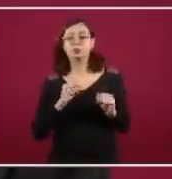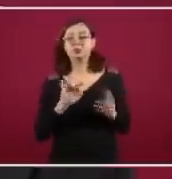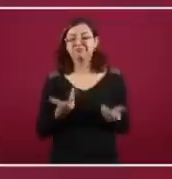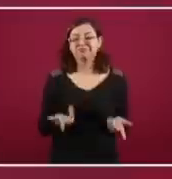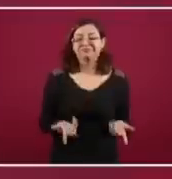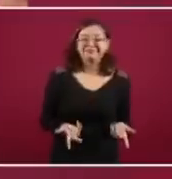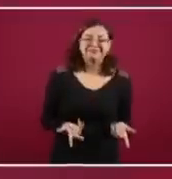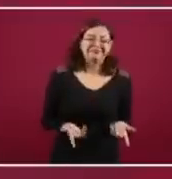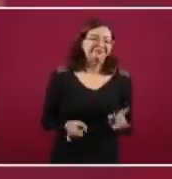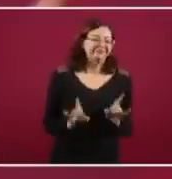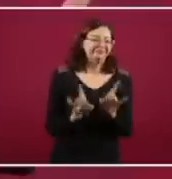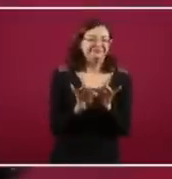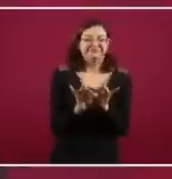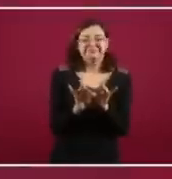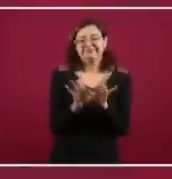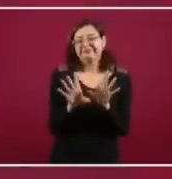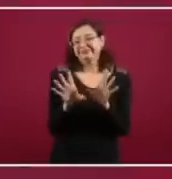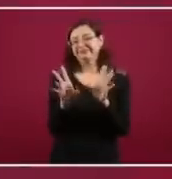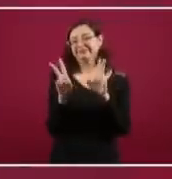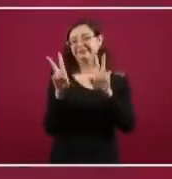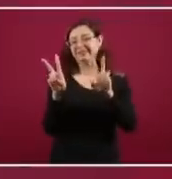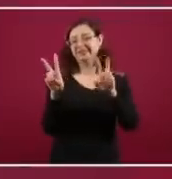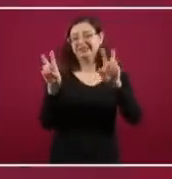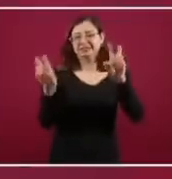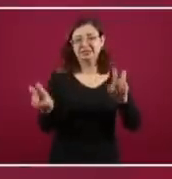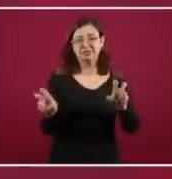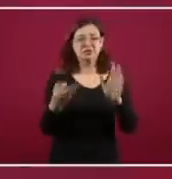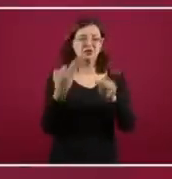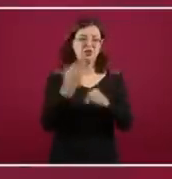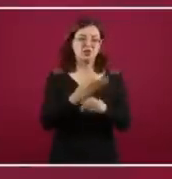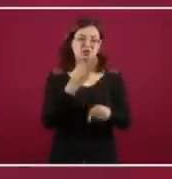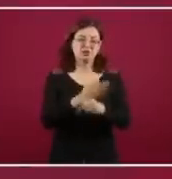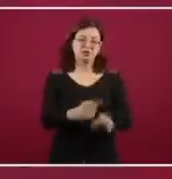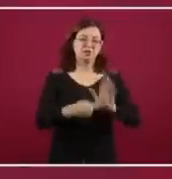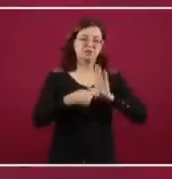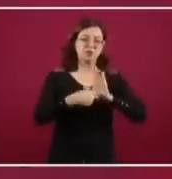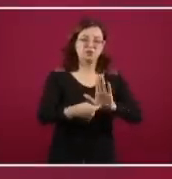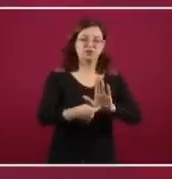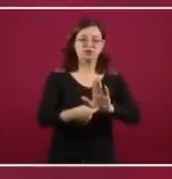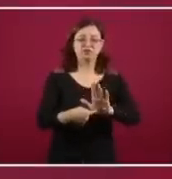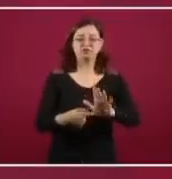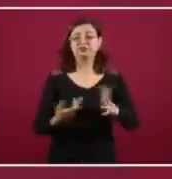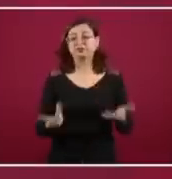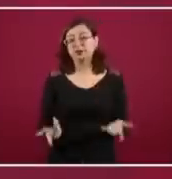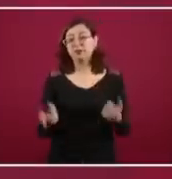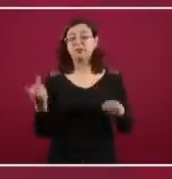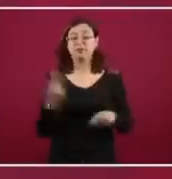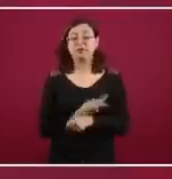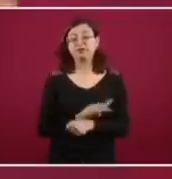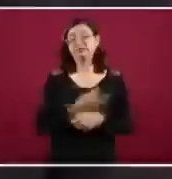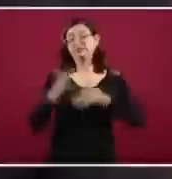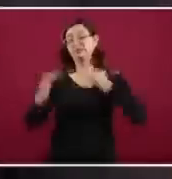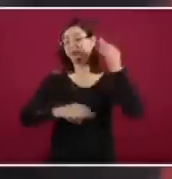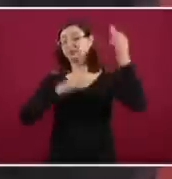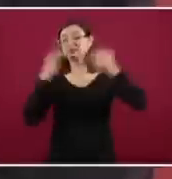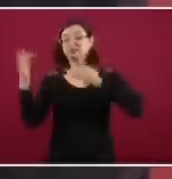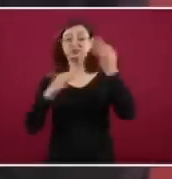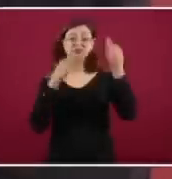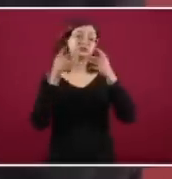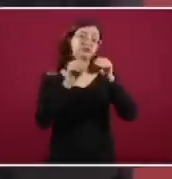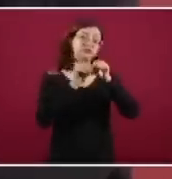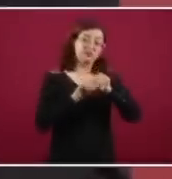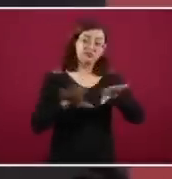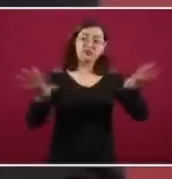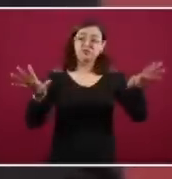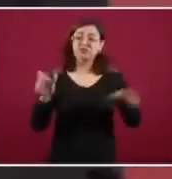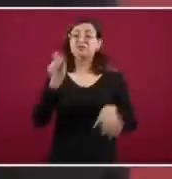estos son temas que se están ventilando. Los medios, pues también